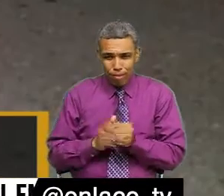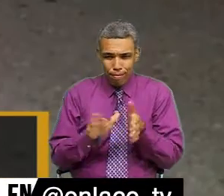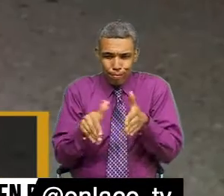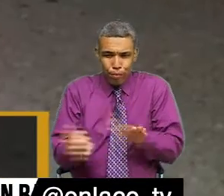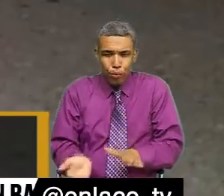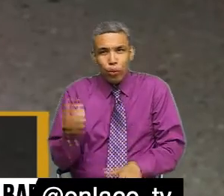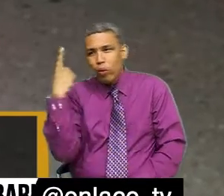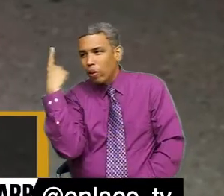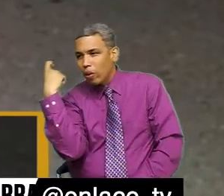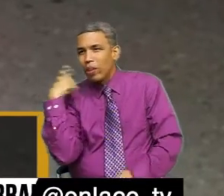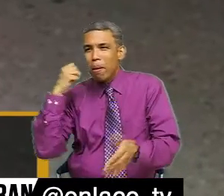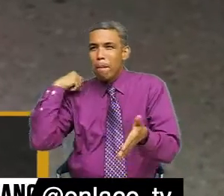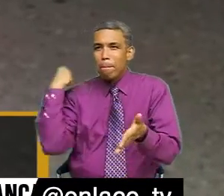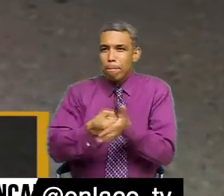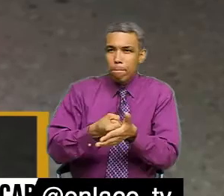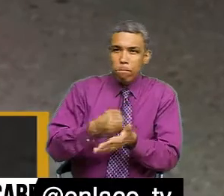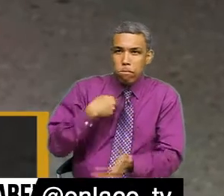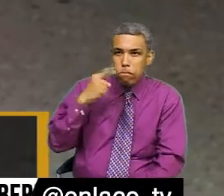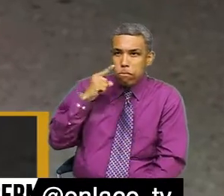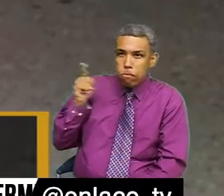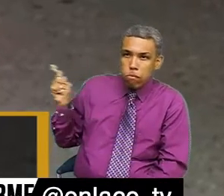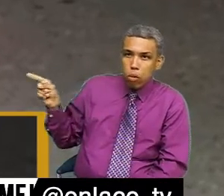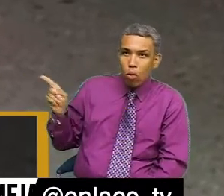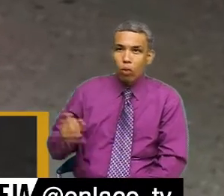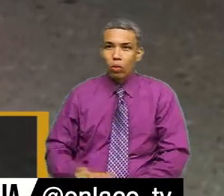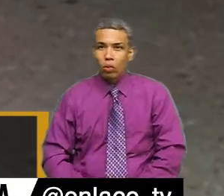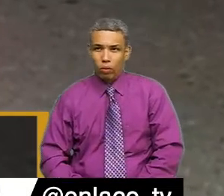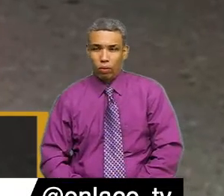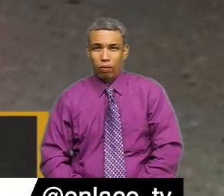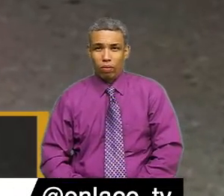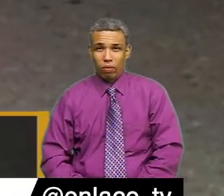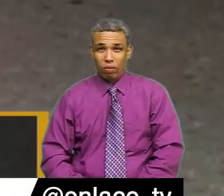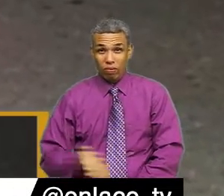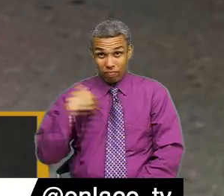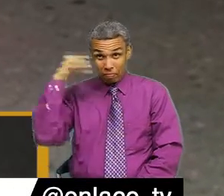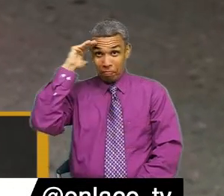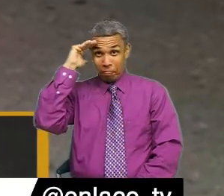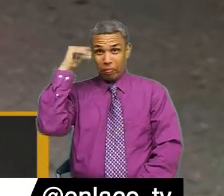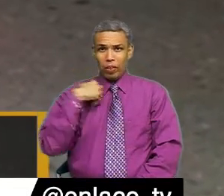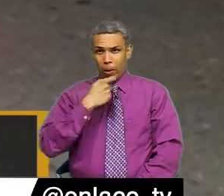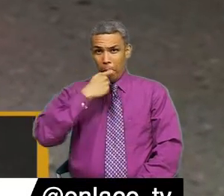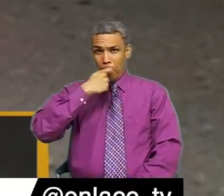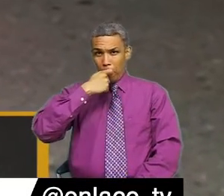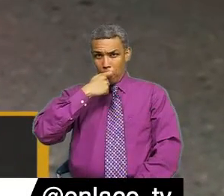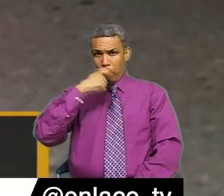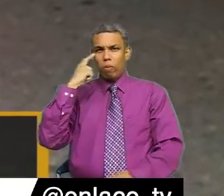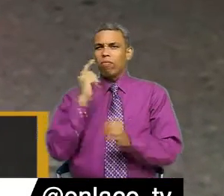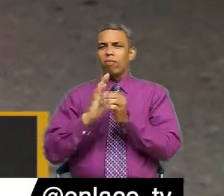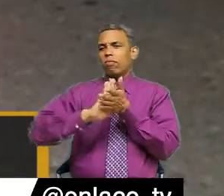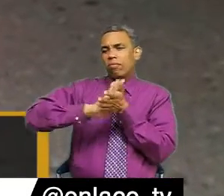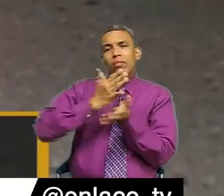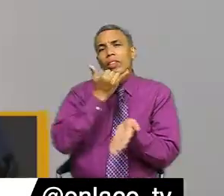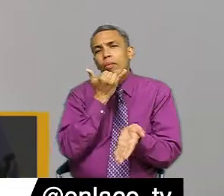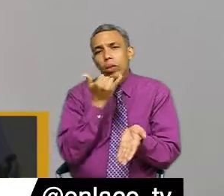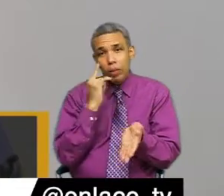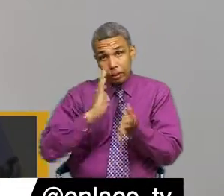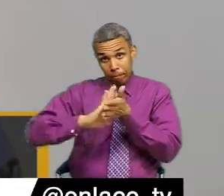de un accidente de tránsito. El comandante del cuerpo motorizado de la Inspección de Tránsito y Transporte de Barranca Bermeja entregó detalles de este fatal